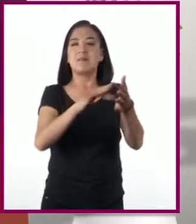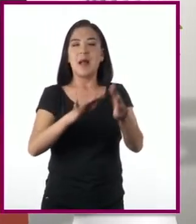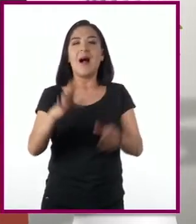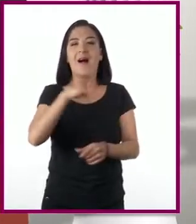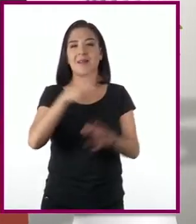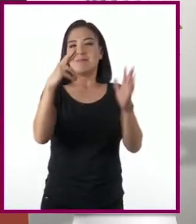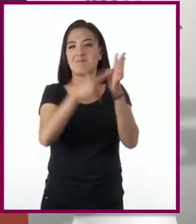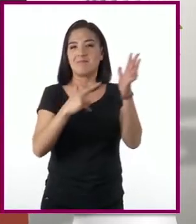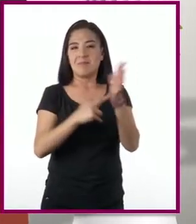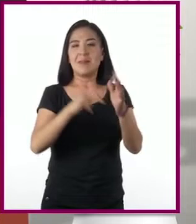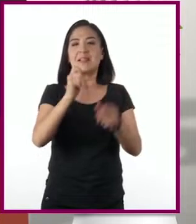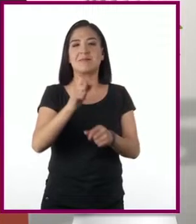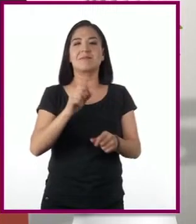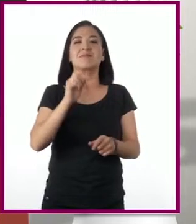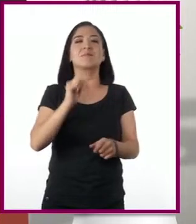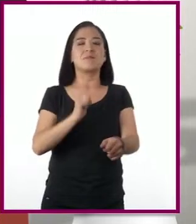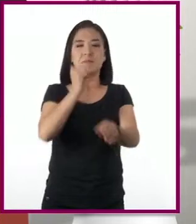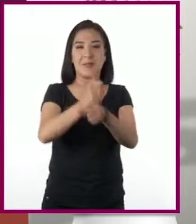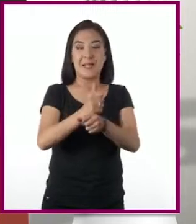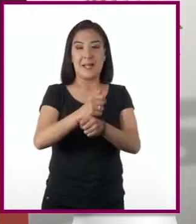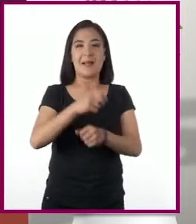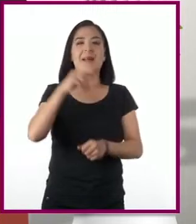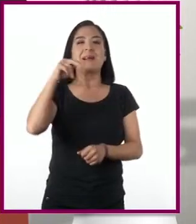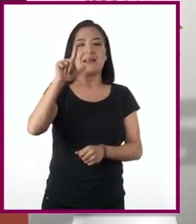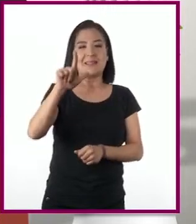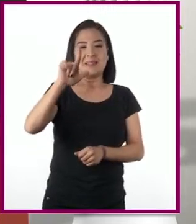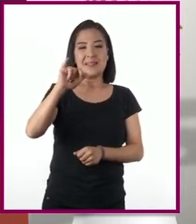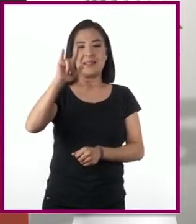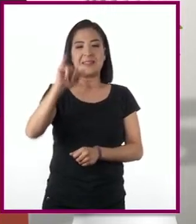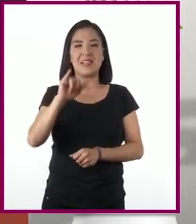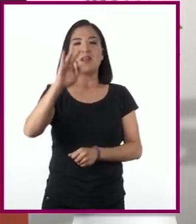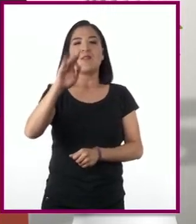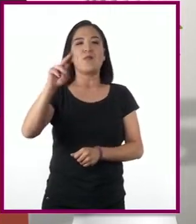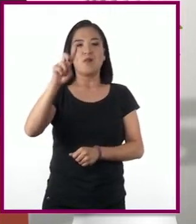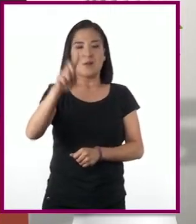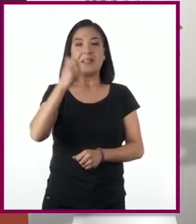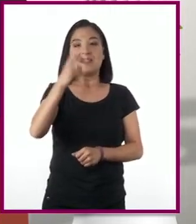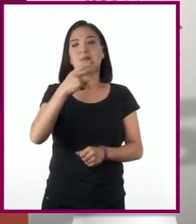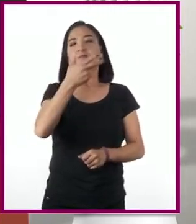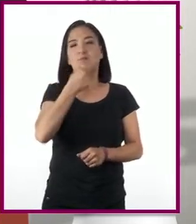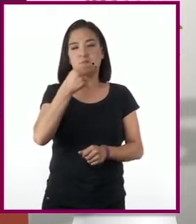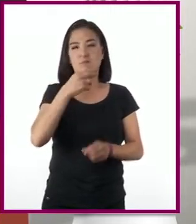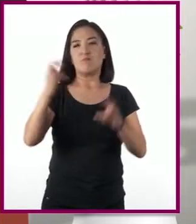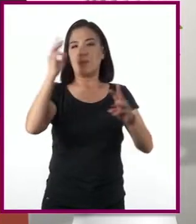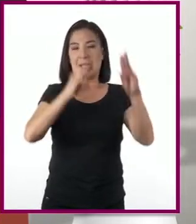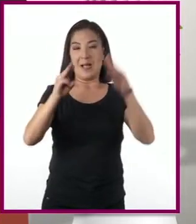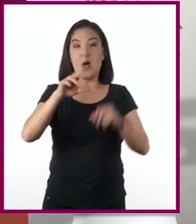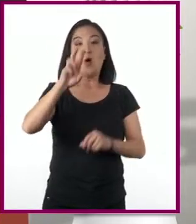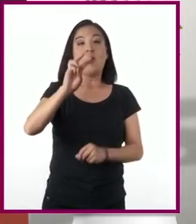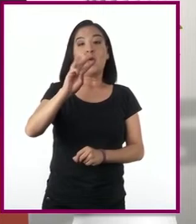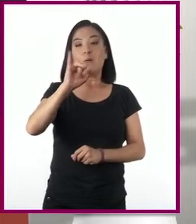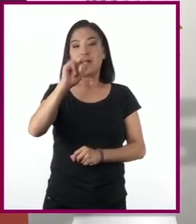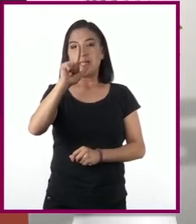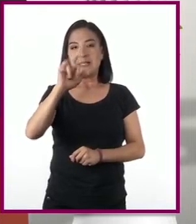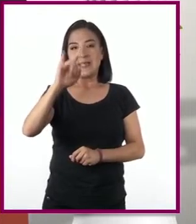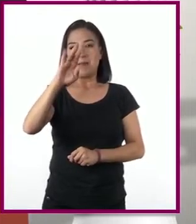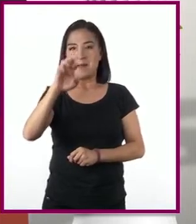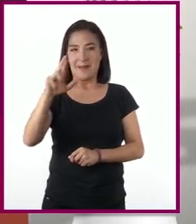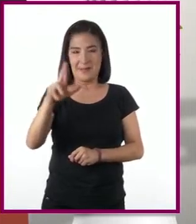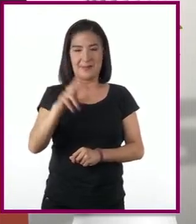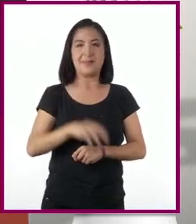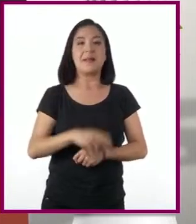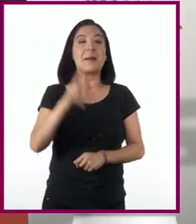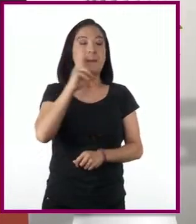de las reglas que le impuso el emperador de Lilliput al hombre montaña, es decir, a Gulliver. Lean conmigo.